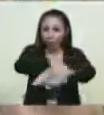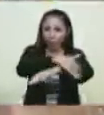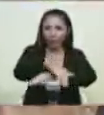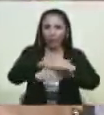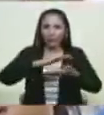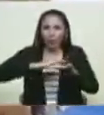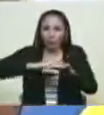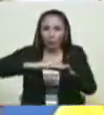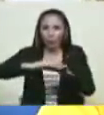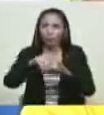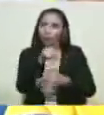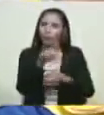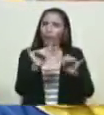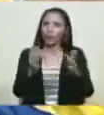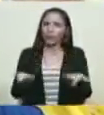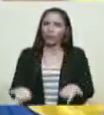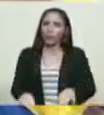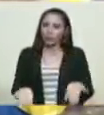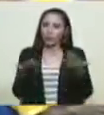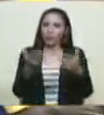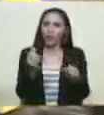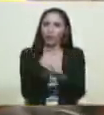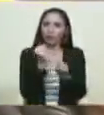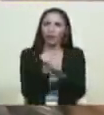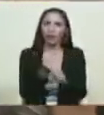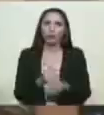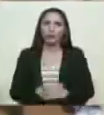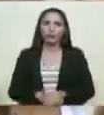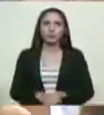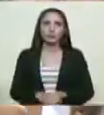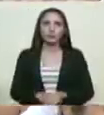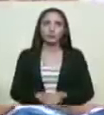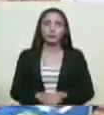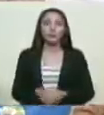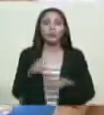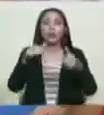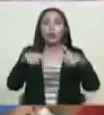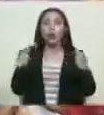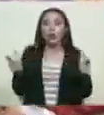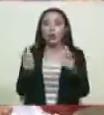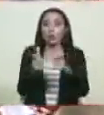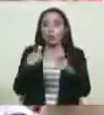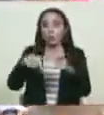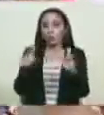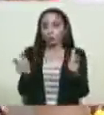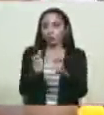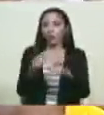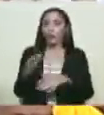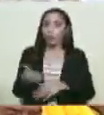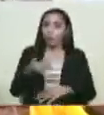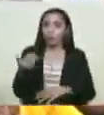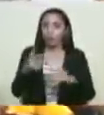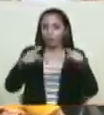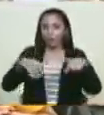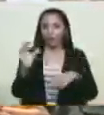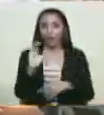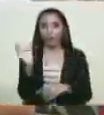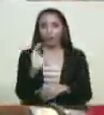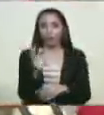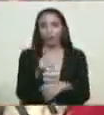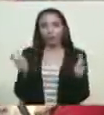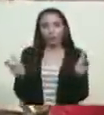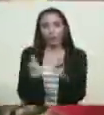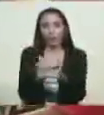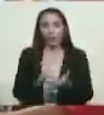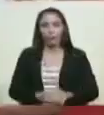Hoy quiero que me escuchen. Tuvimos una reunión muy importante en Caracas, en